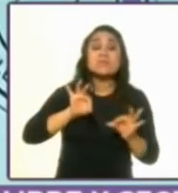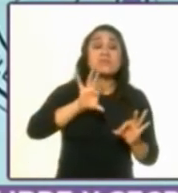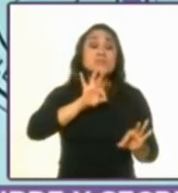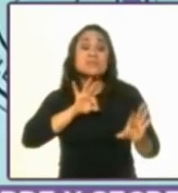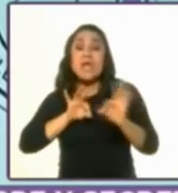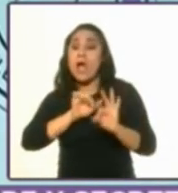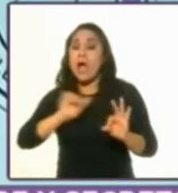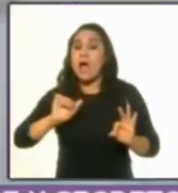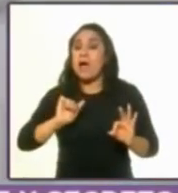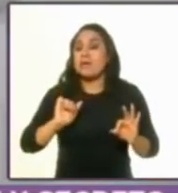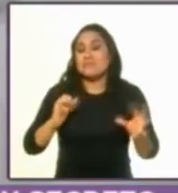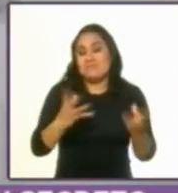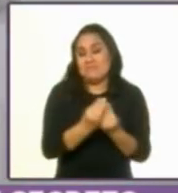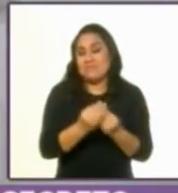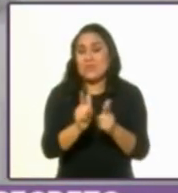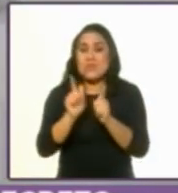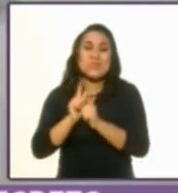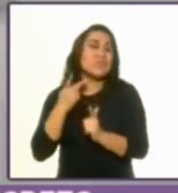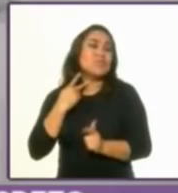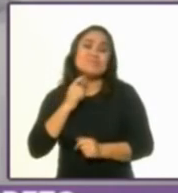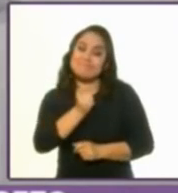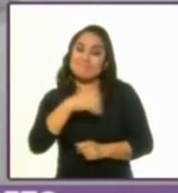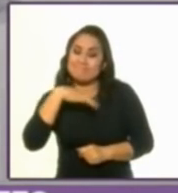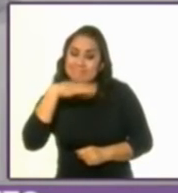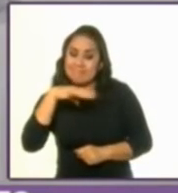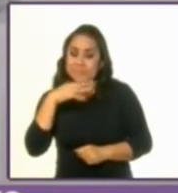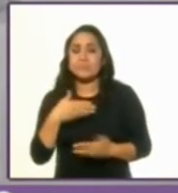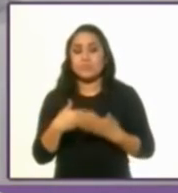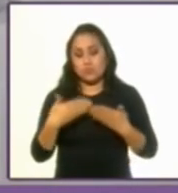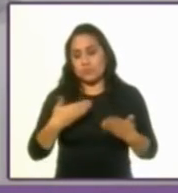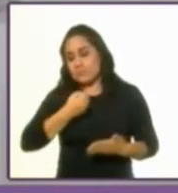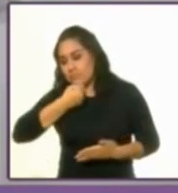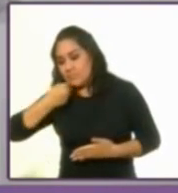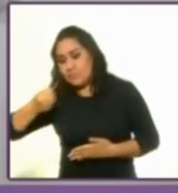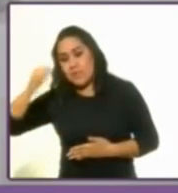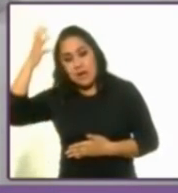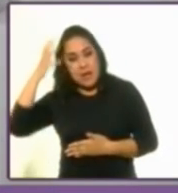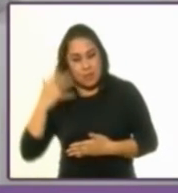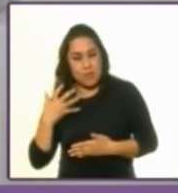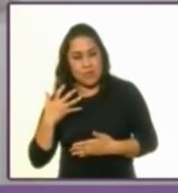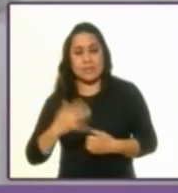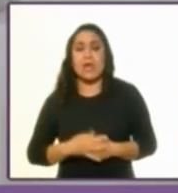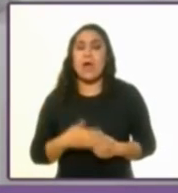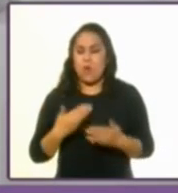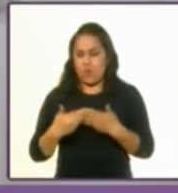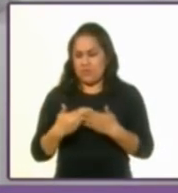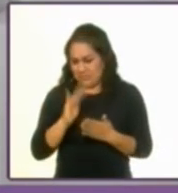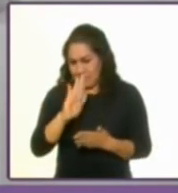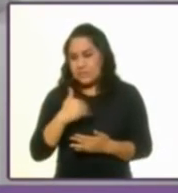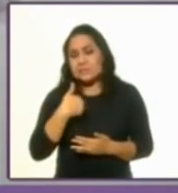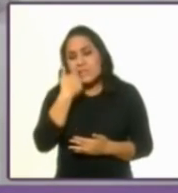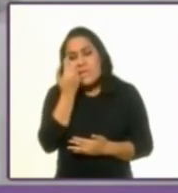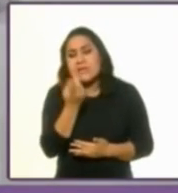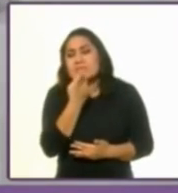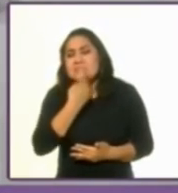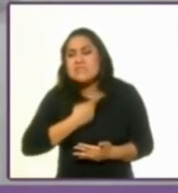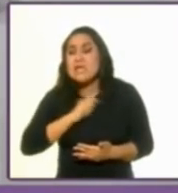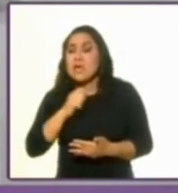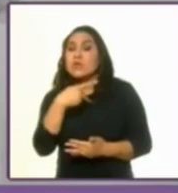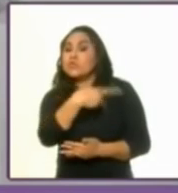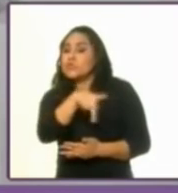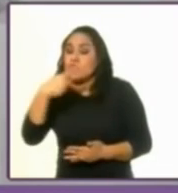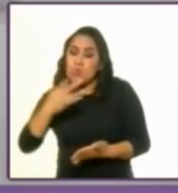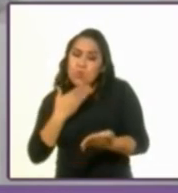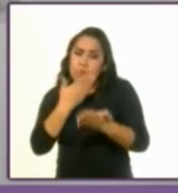tiene el uso de la palabra la candidata claudia sheinbaum y también quisiéramos que nos hablarán acerca de sus propuestas de salud